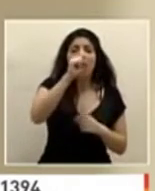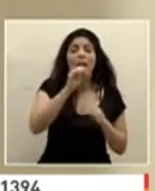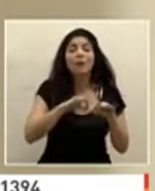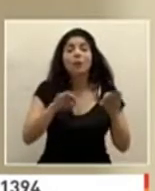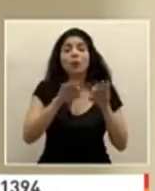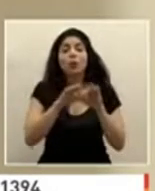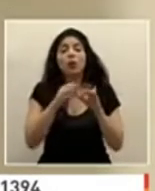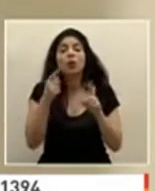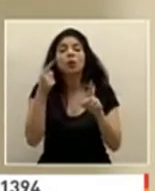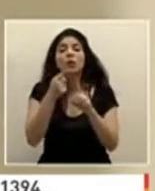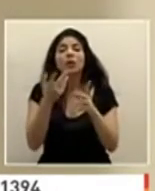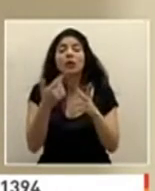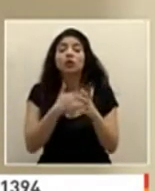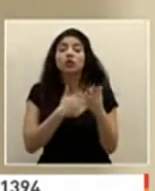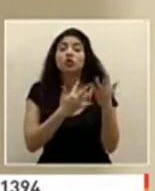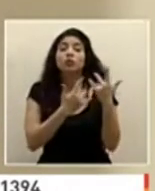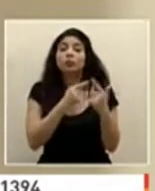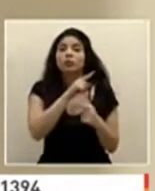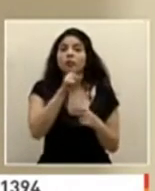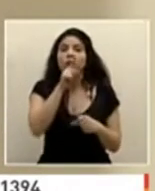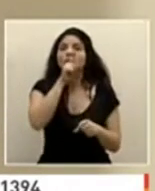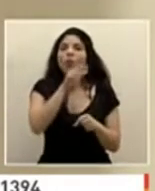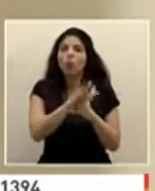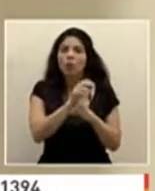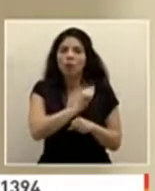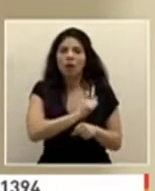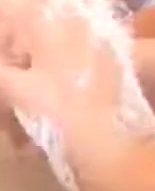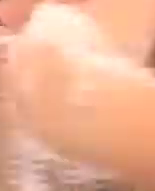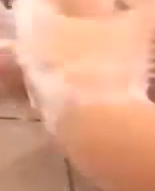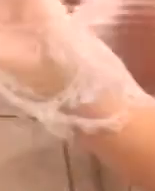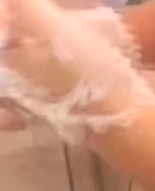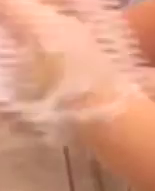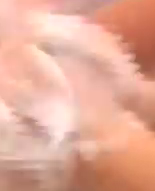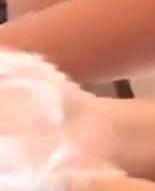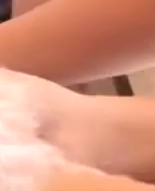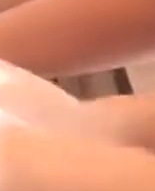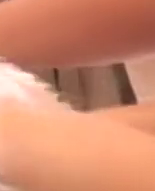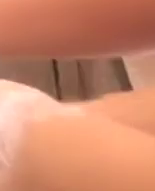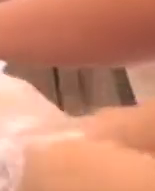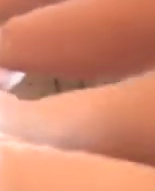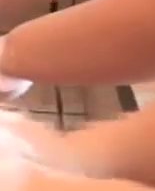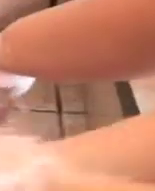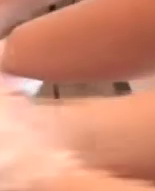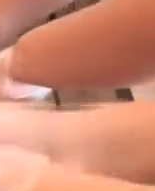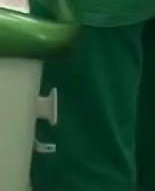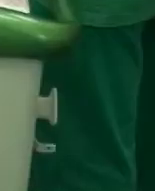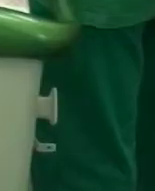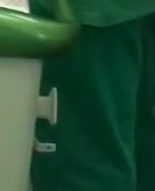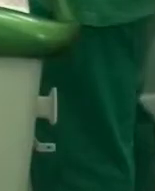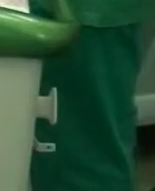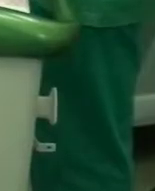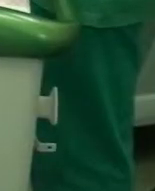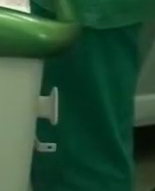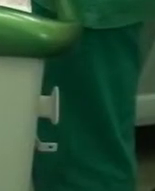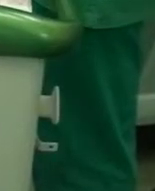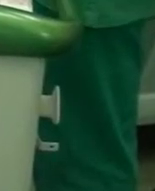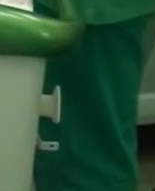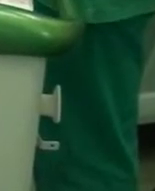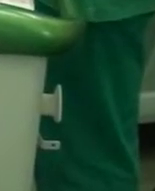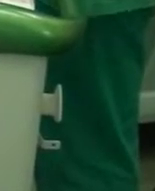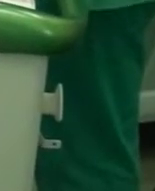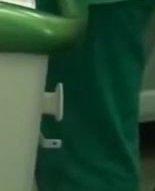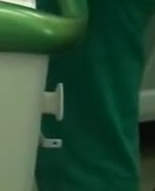espero que cumplamos este buen comportamiento de no romper burbujas sociales, que indico cada ruptura